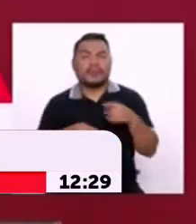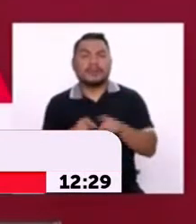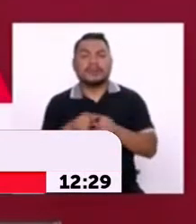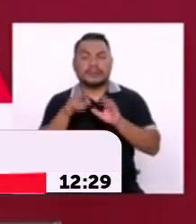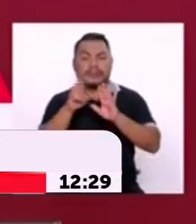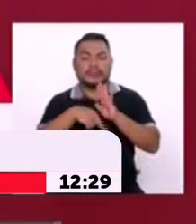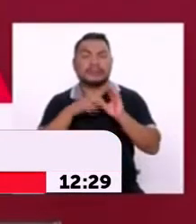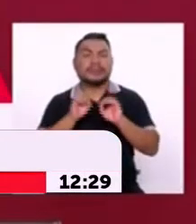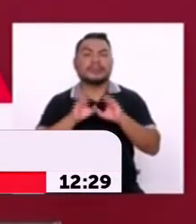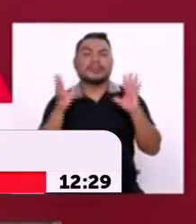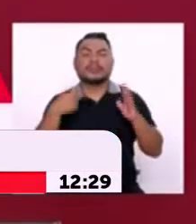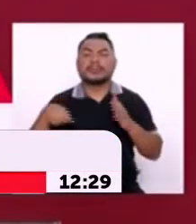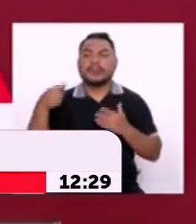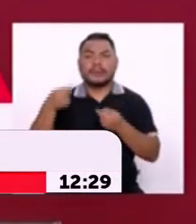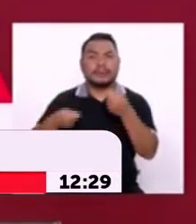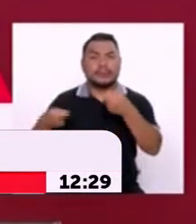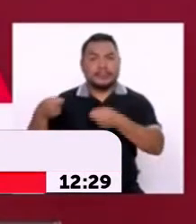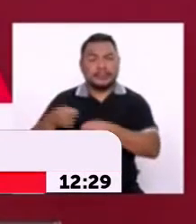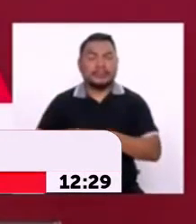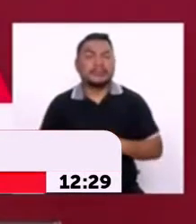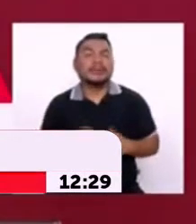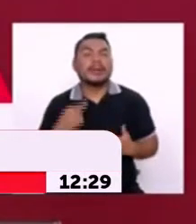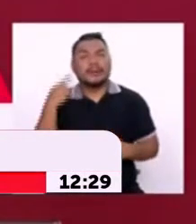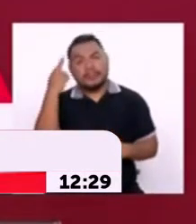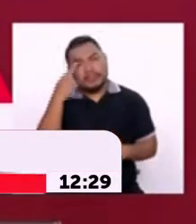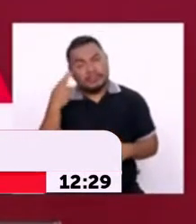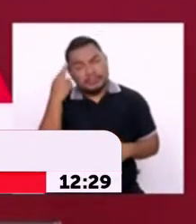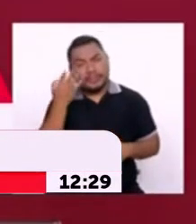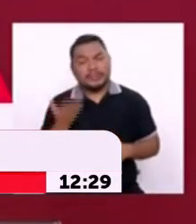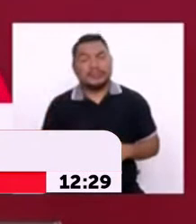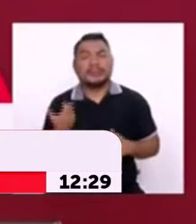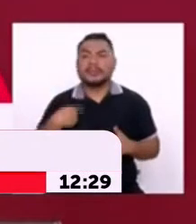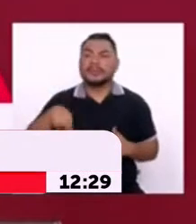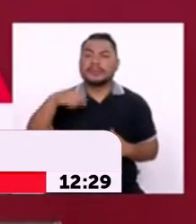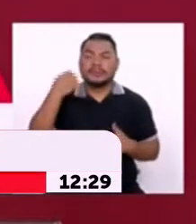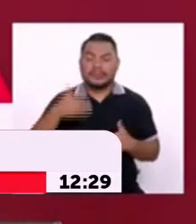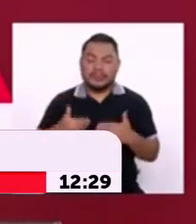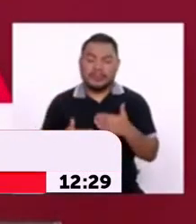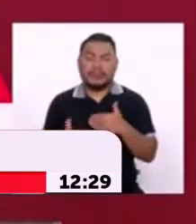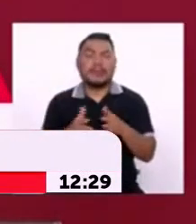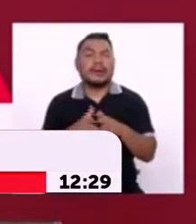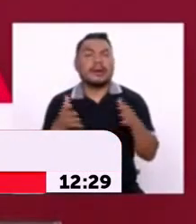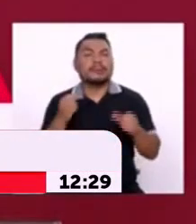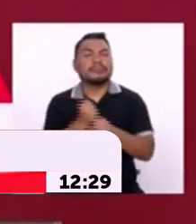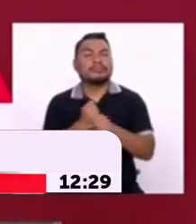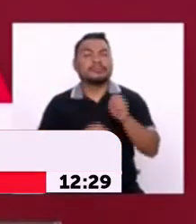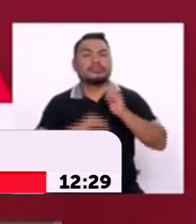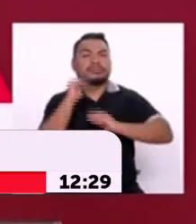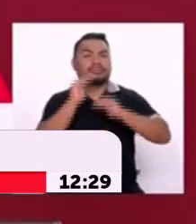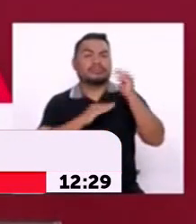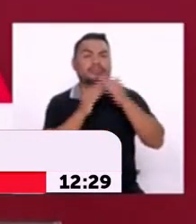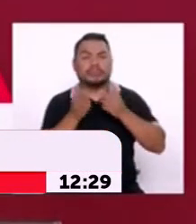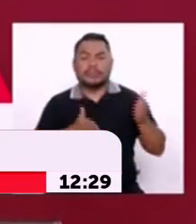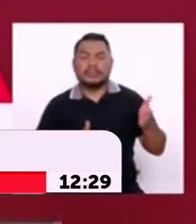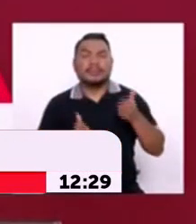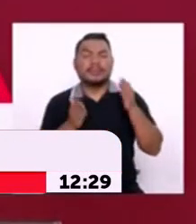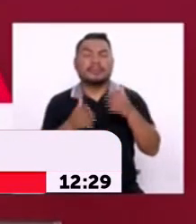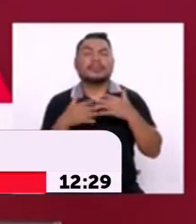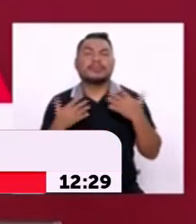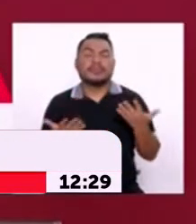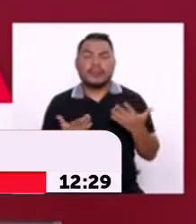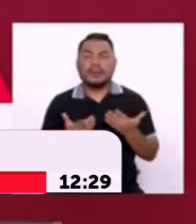y reglas claras para las inversiones. Por ello, están en marcha grandes obras de infraestructura